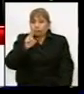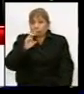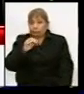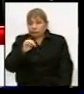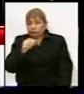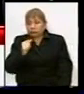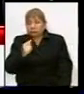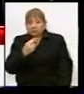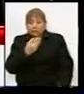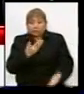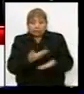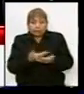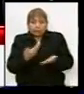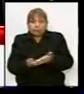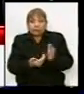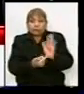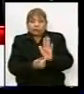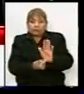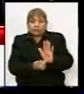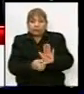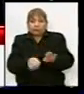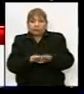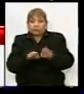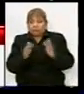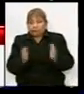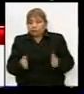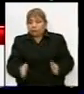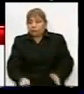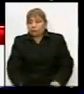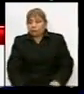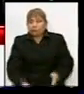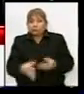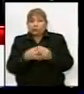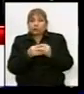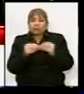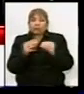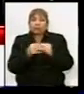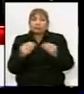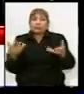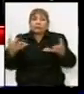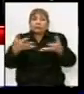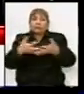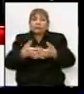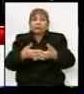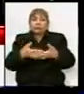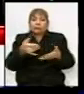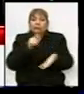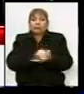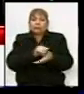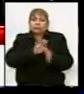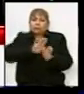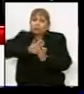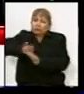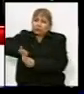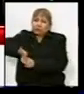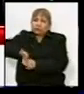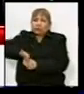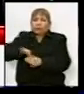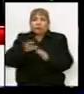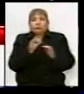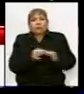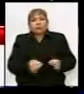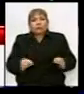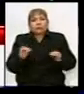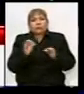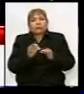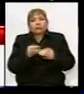sean puestas sobre la mesa producto de la coyuntura y se deje de lado lo más importante que